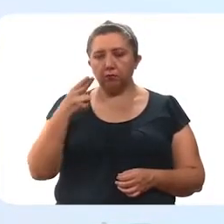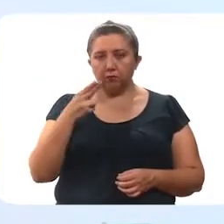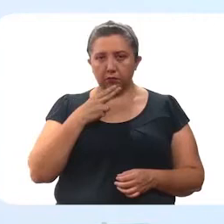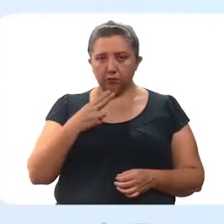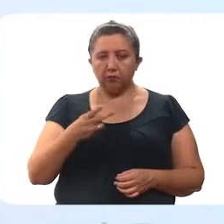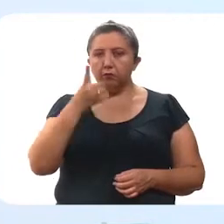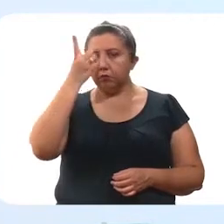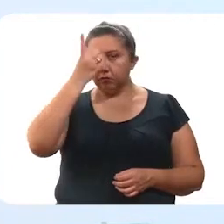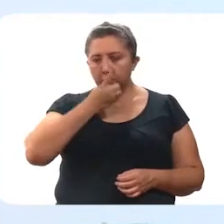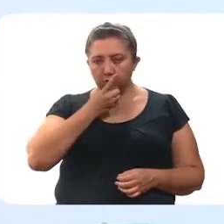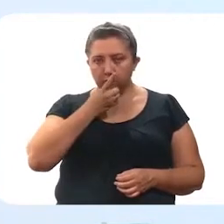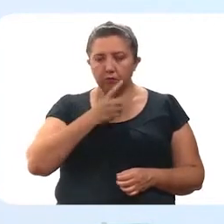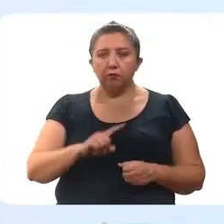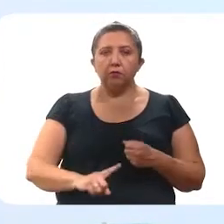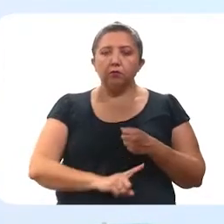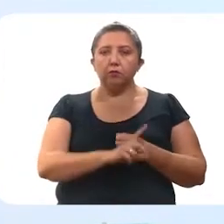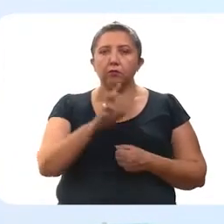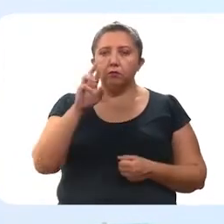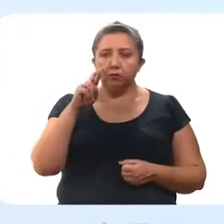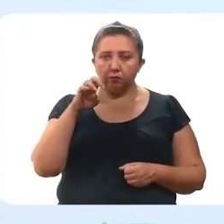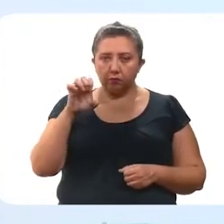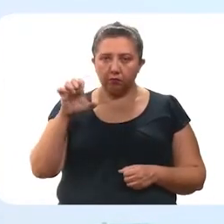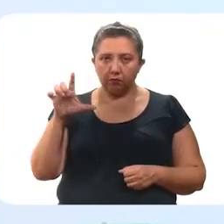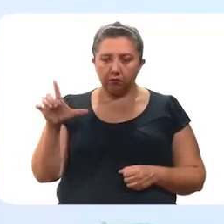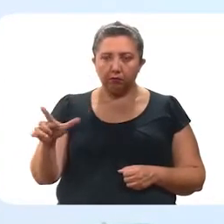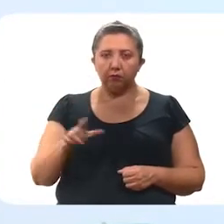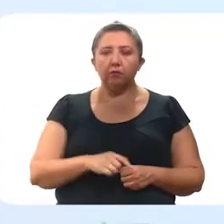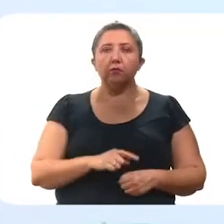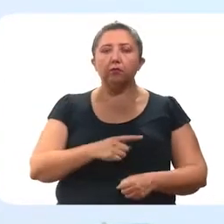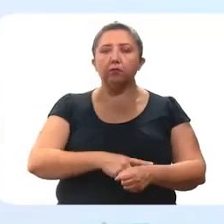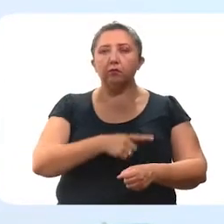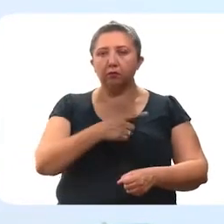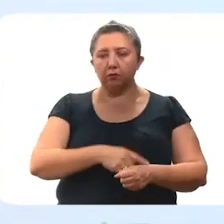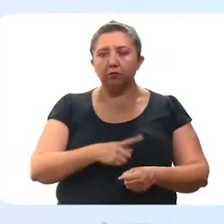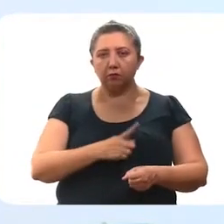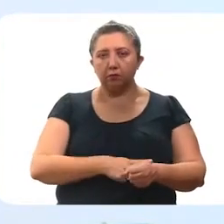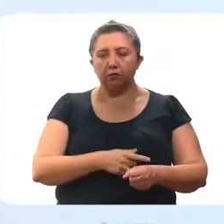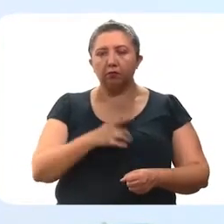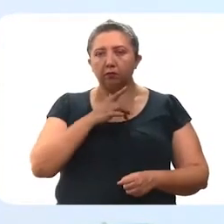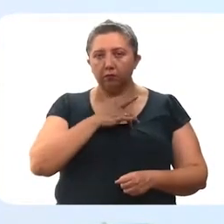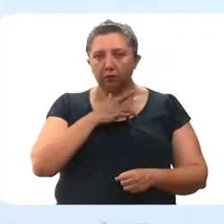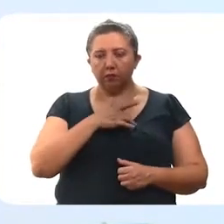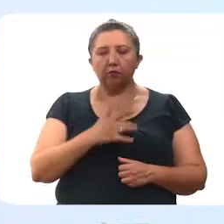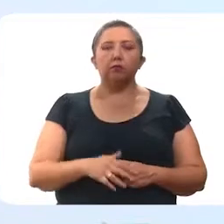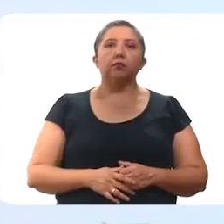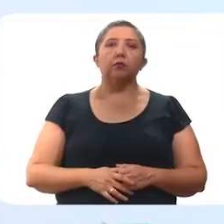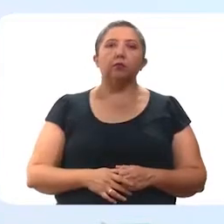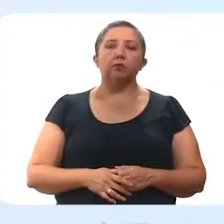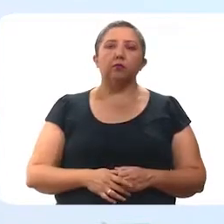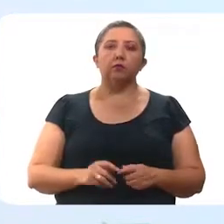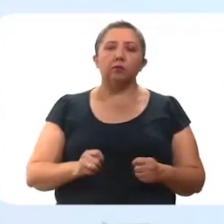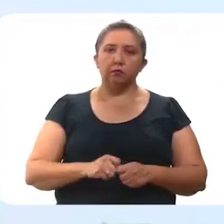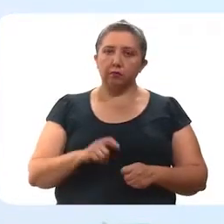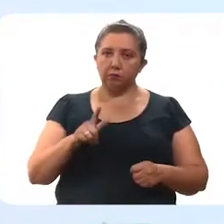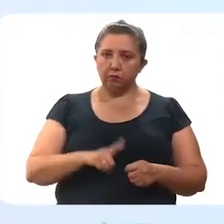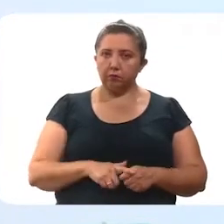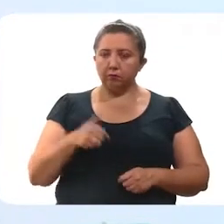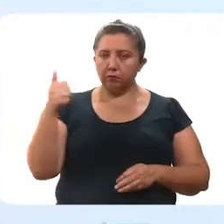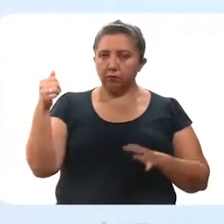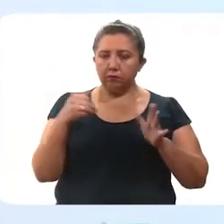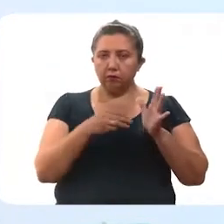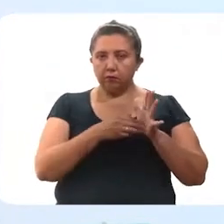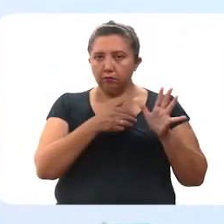tabaquismo, diabetes, insuficiencia renal crónica, hipertensión y enfermedad cardiovascular. En total,